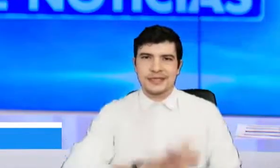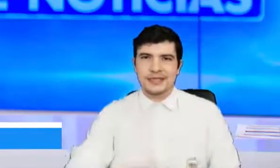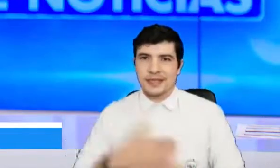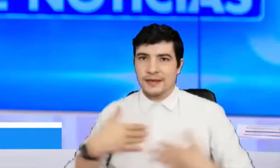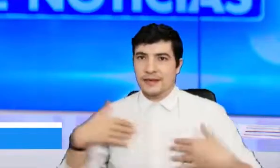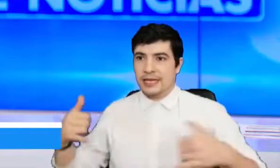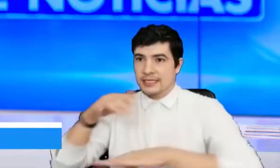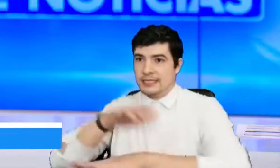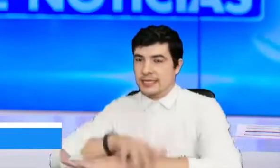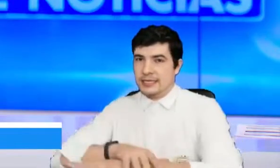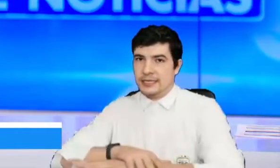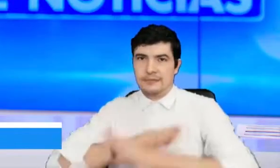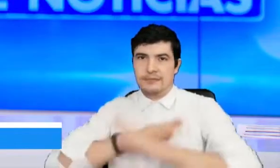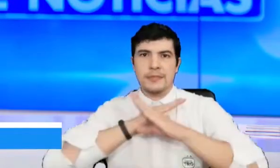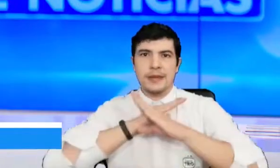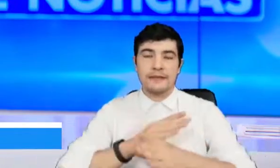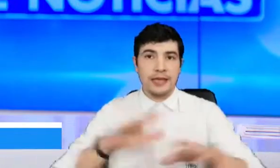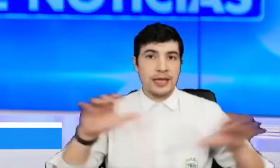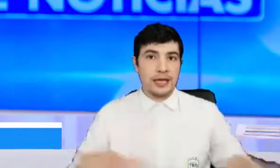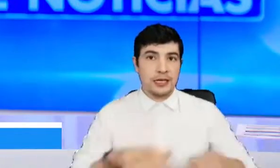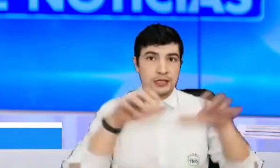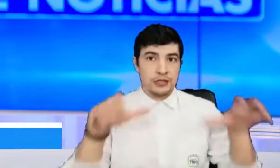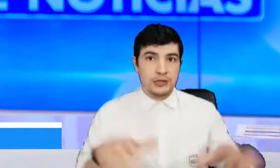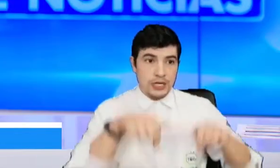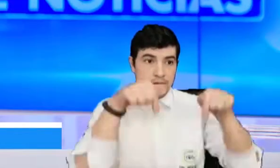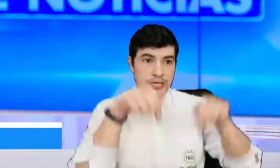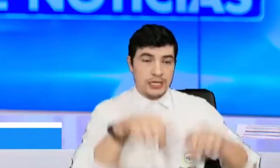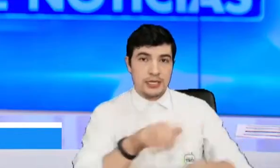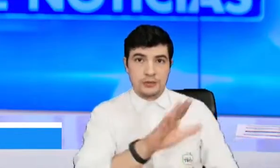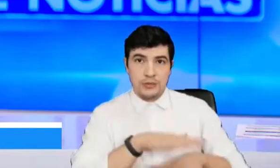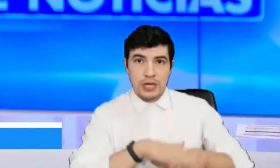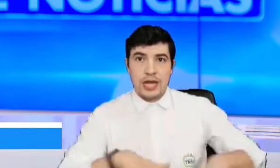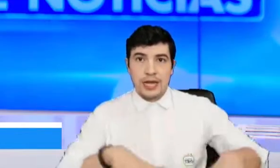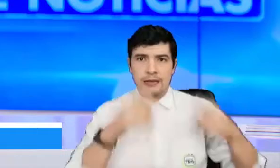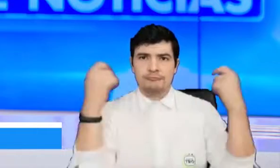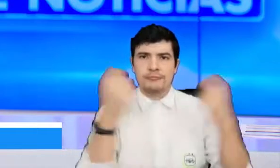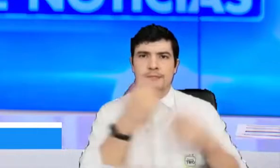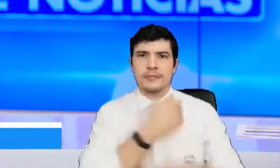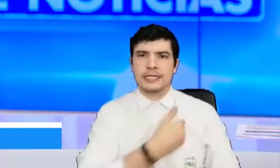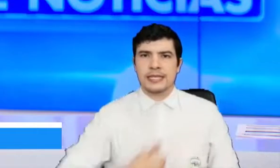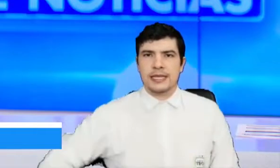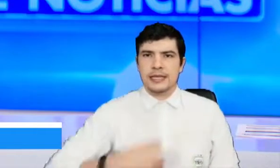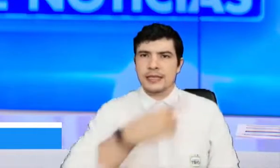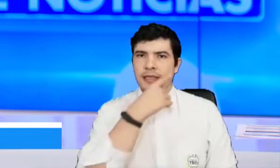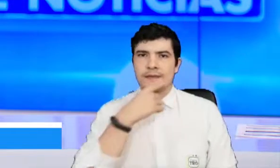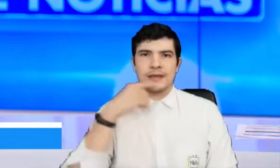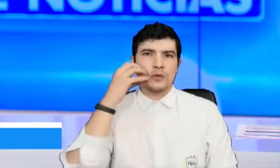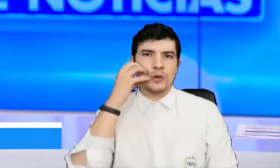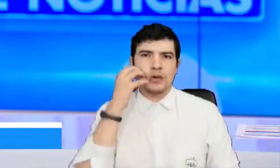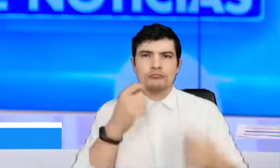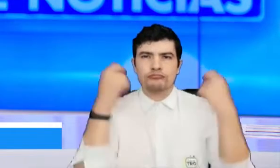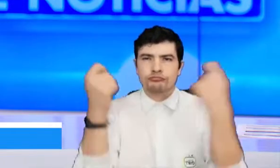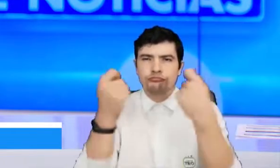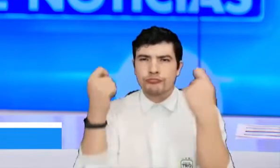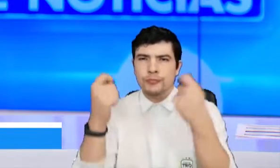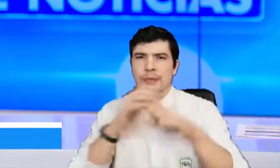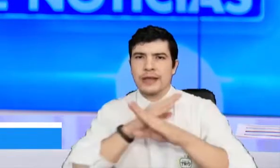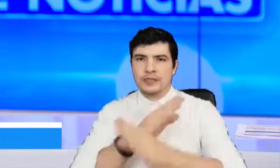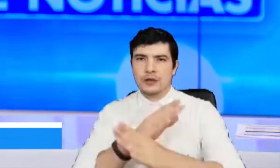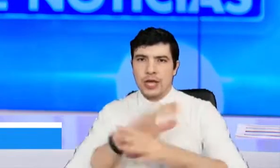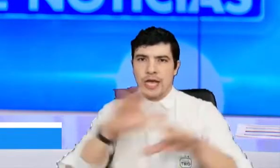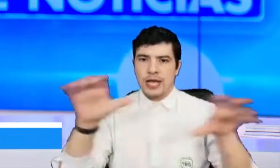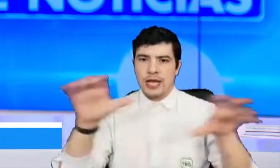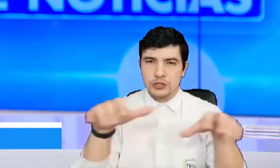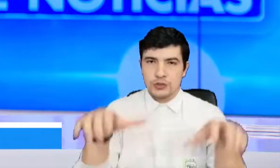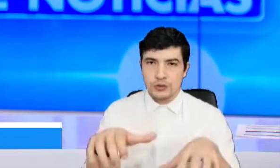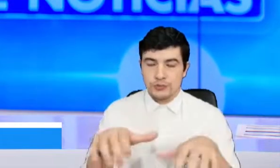Prevención y Acción es el espacio en el que el presidente Iván Duque ha publicado varias medidas para afrontar esta crisis. En las últimas horas hizo anuncios frente a